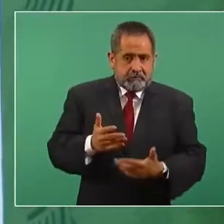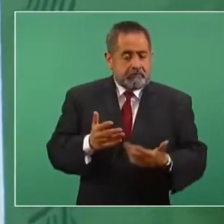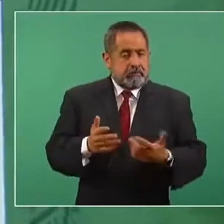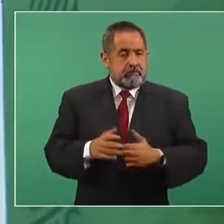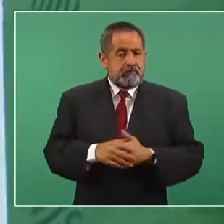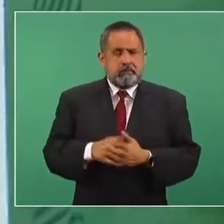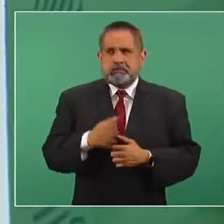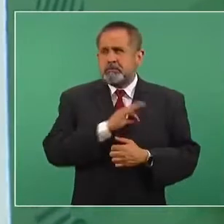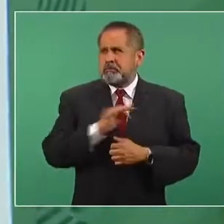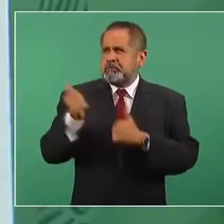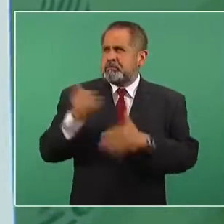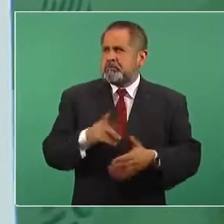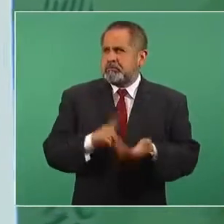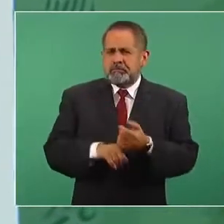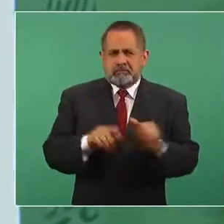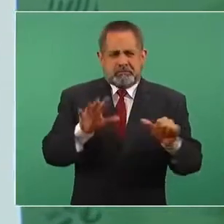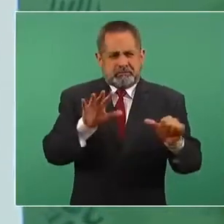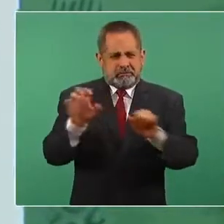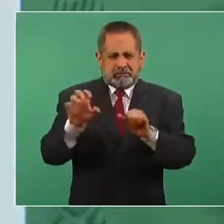alrededor de